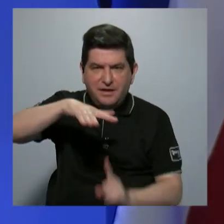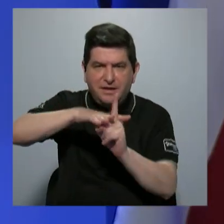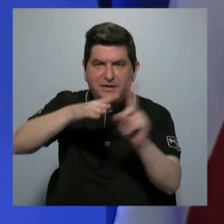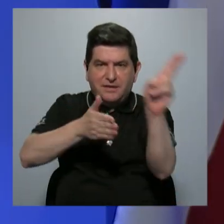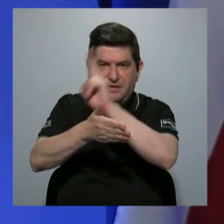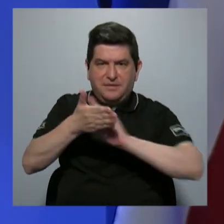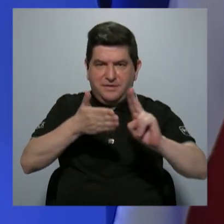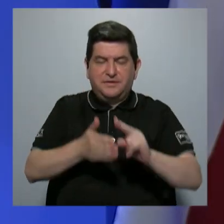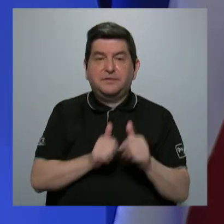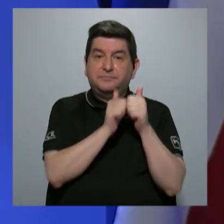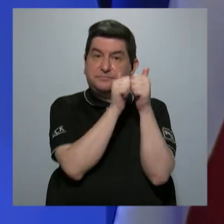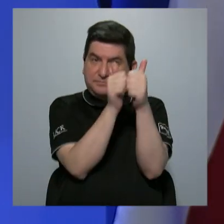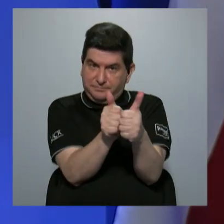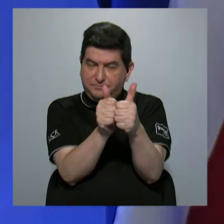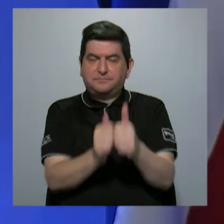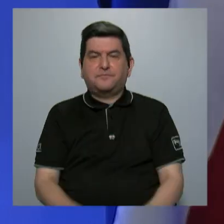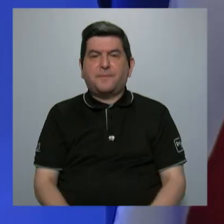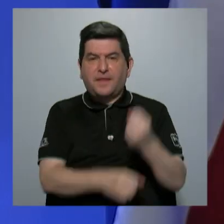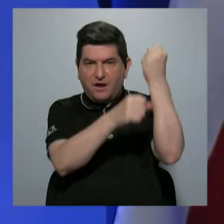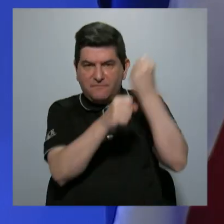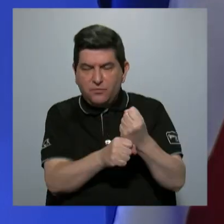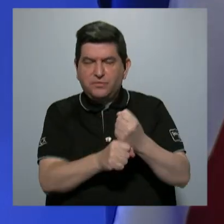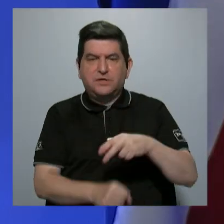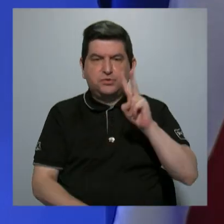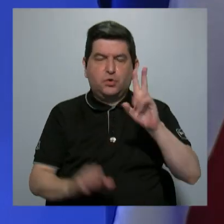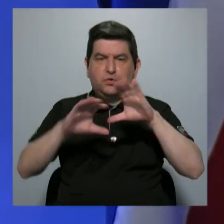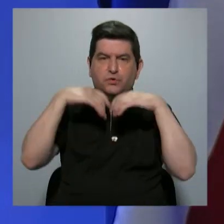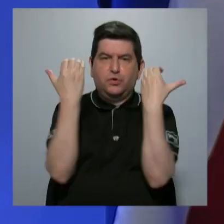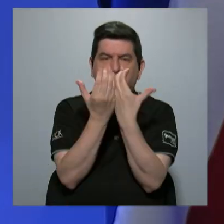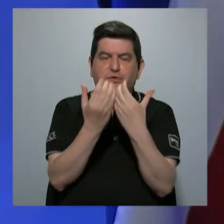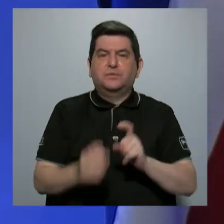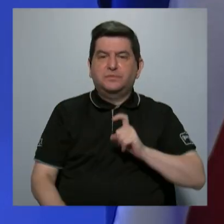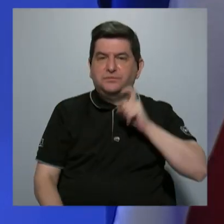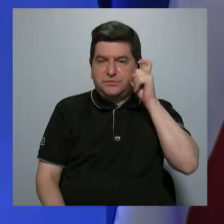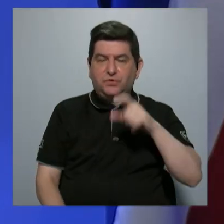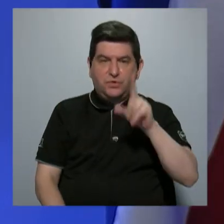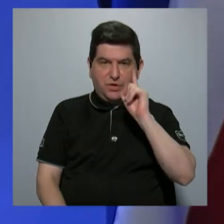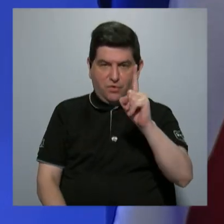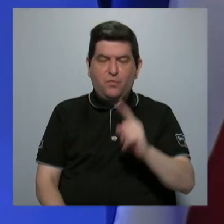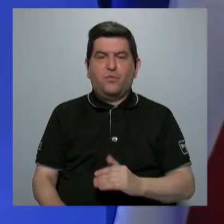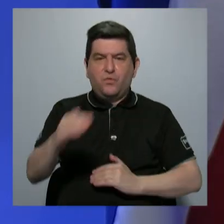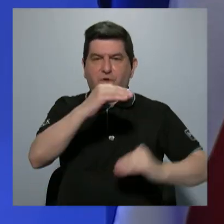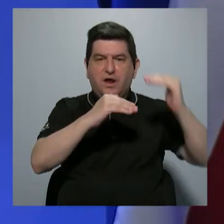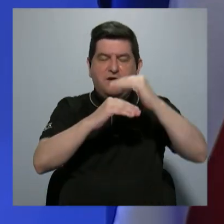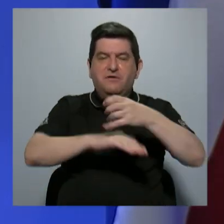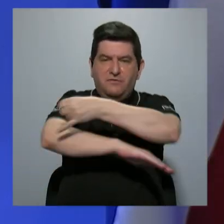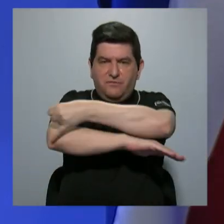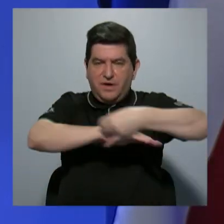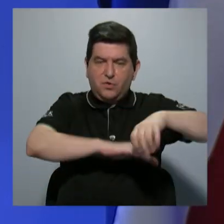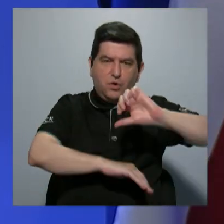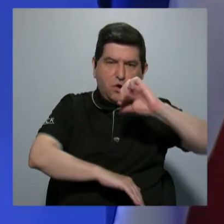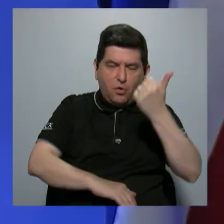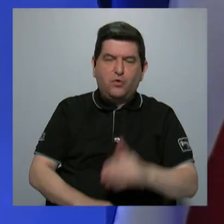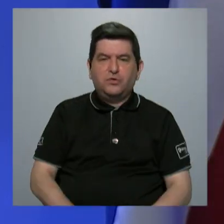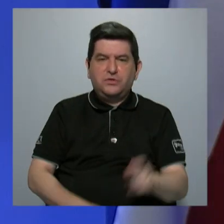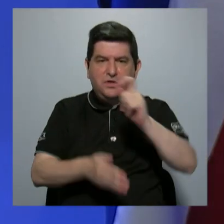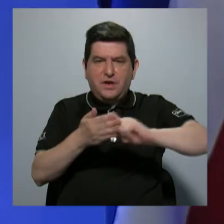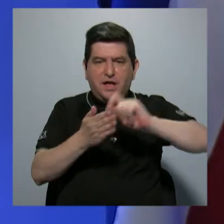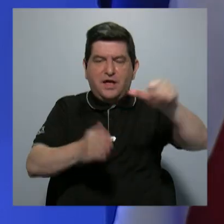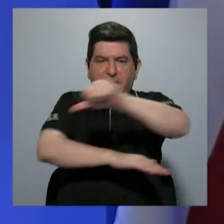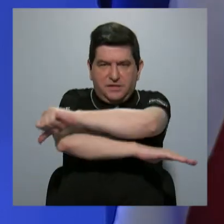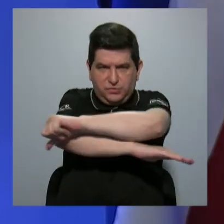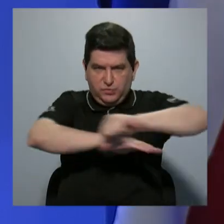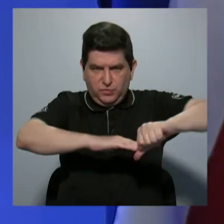He acompañado la fundación de 2 comisiones de género, una en la Facultad de Ingeniería y otra en la Escuela de